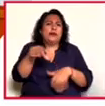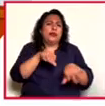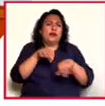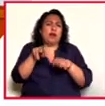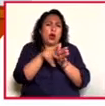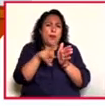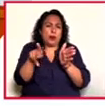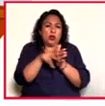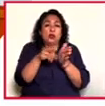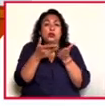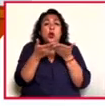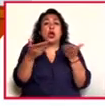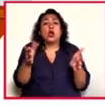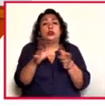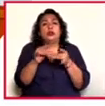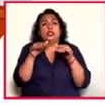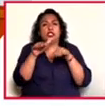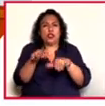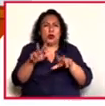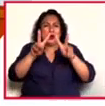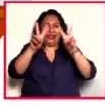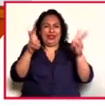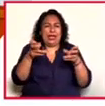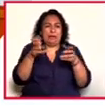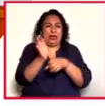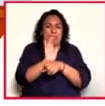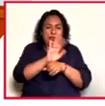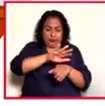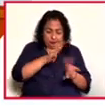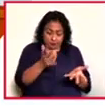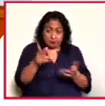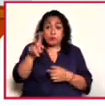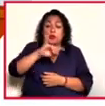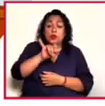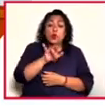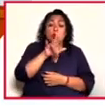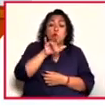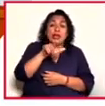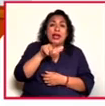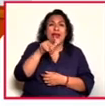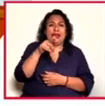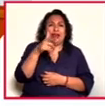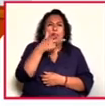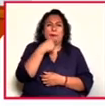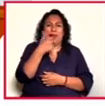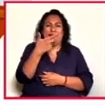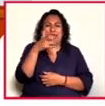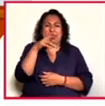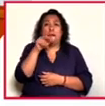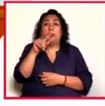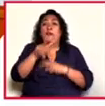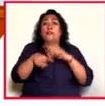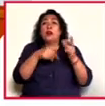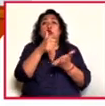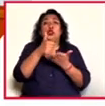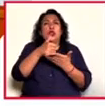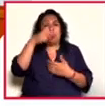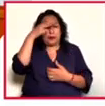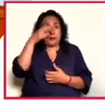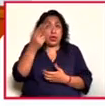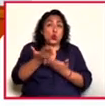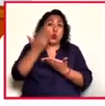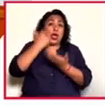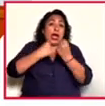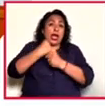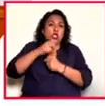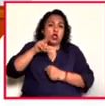ahora vamos a hablar de cine, porque Julián Hernández nos lleva a la Ciudad de México de los años 80 y nos cuenta